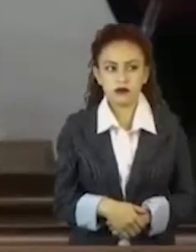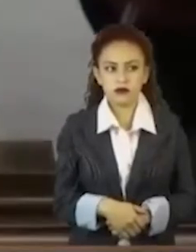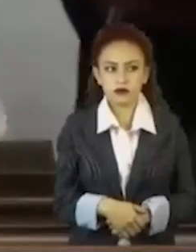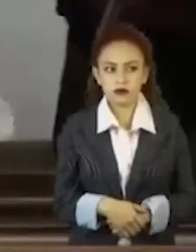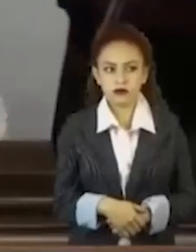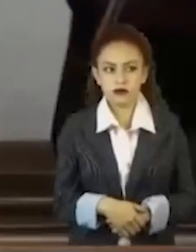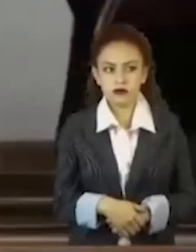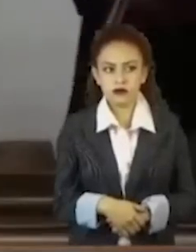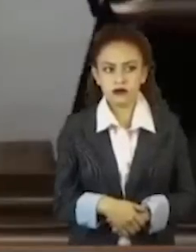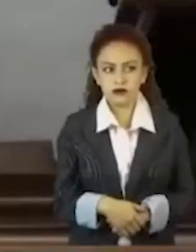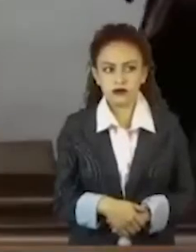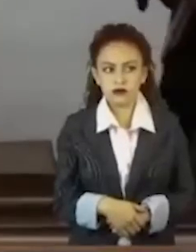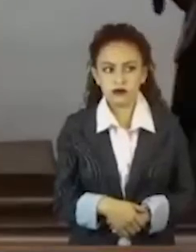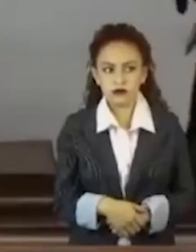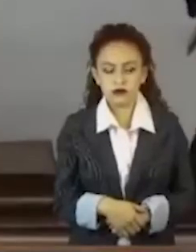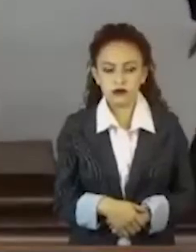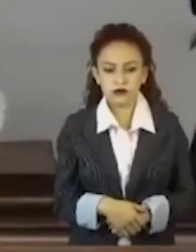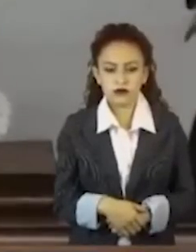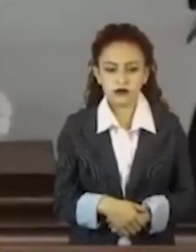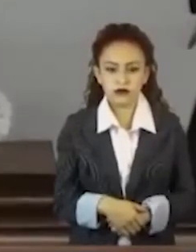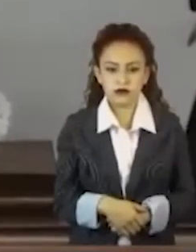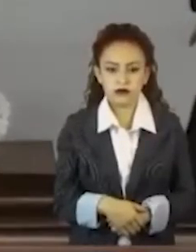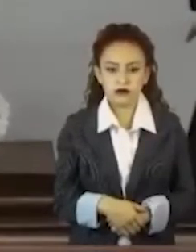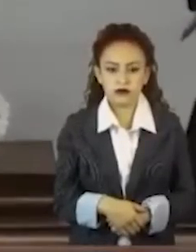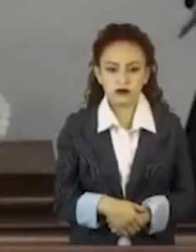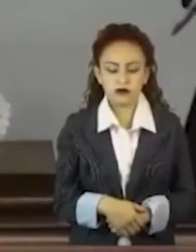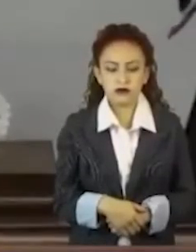No, es que ya dijo allá el diputado, pero.